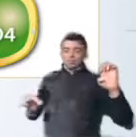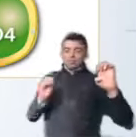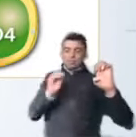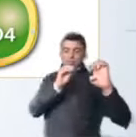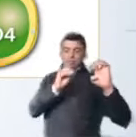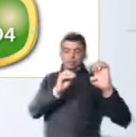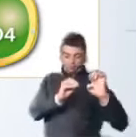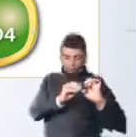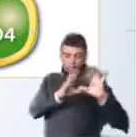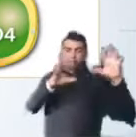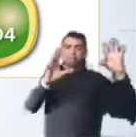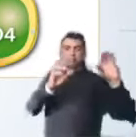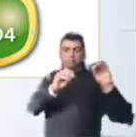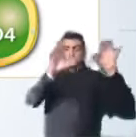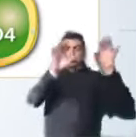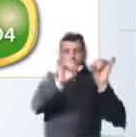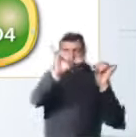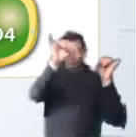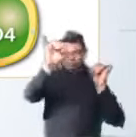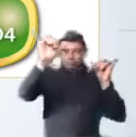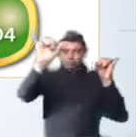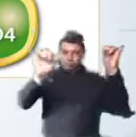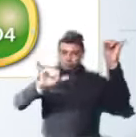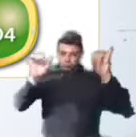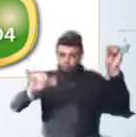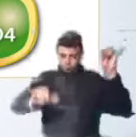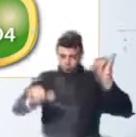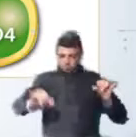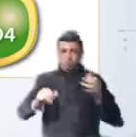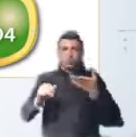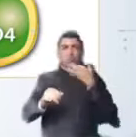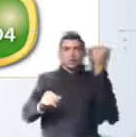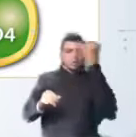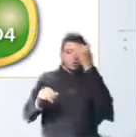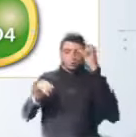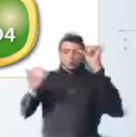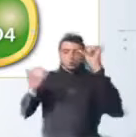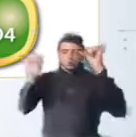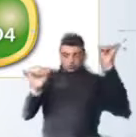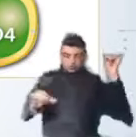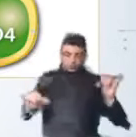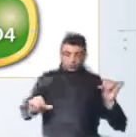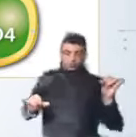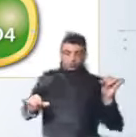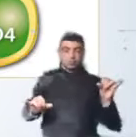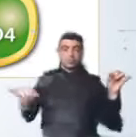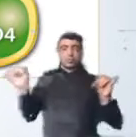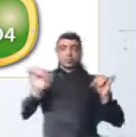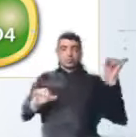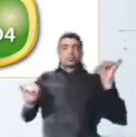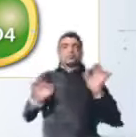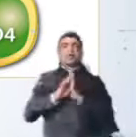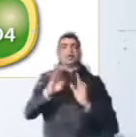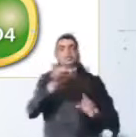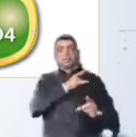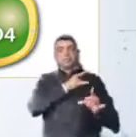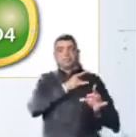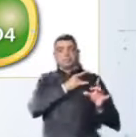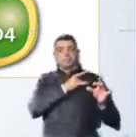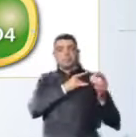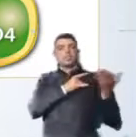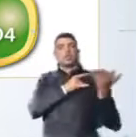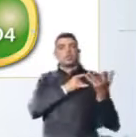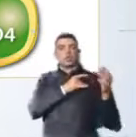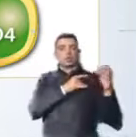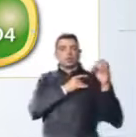pueda producir esas moléculas en Y azul, y esas moléculas a su vez se van a pegar al virus. Si nosotros consumimos